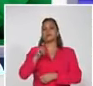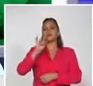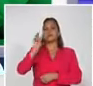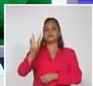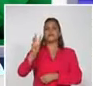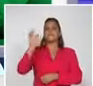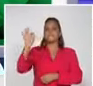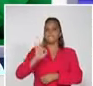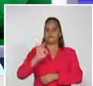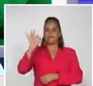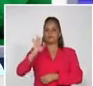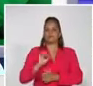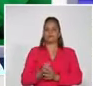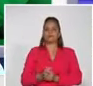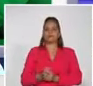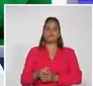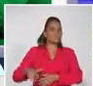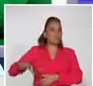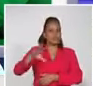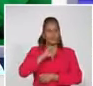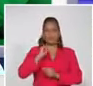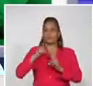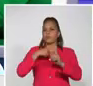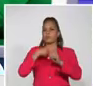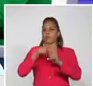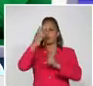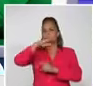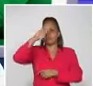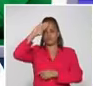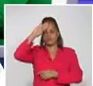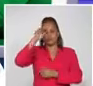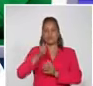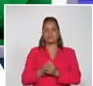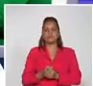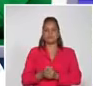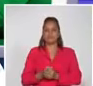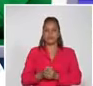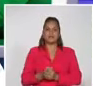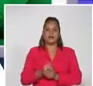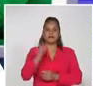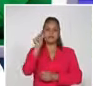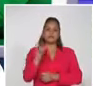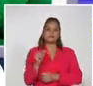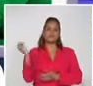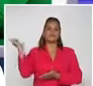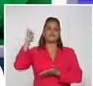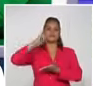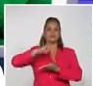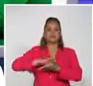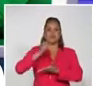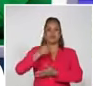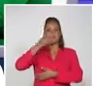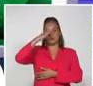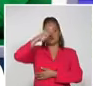6,3% de todos los diagnosticados en Cuba han sido casos importados a nuestro